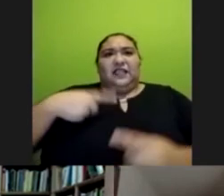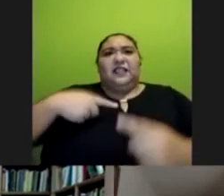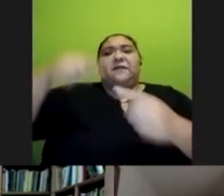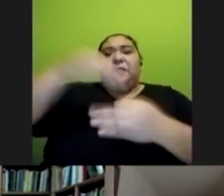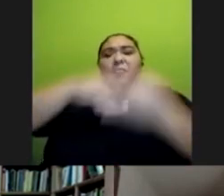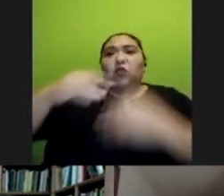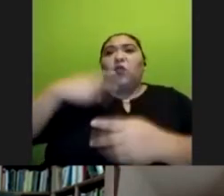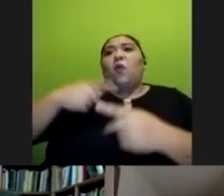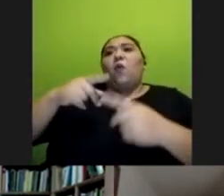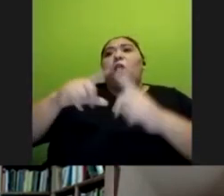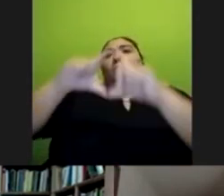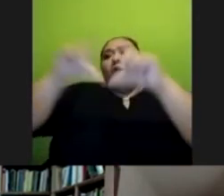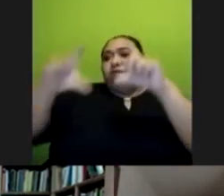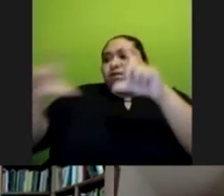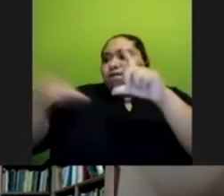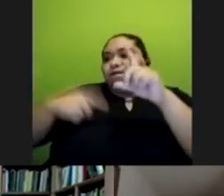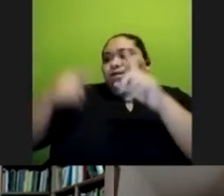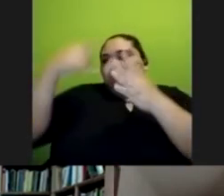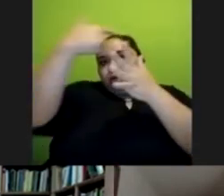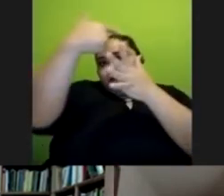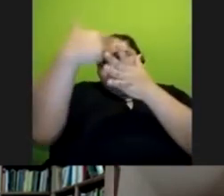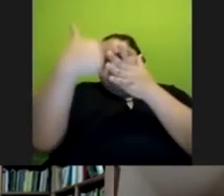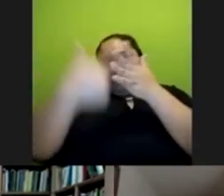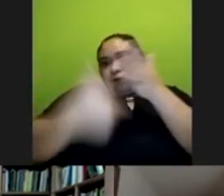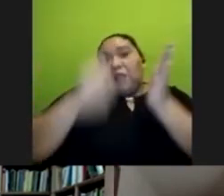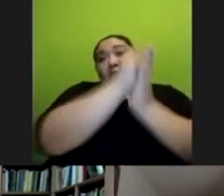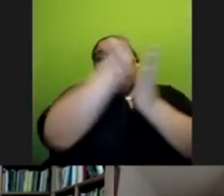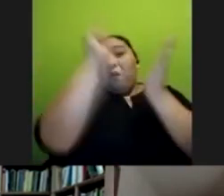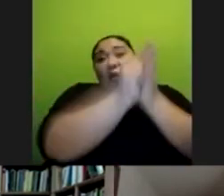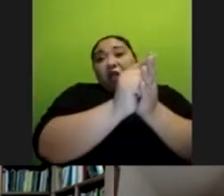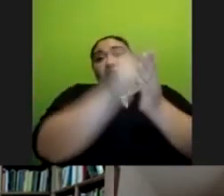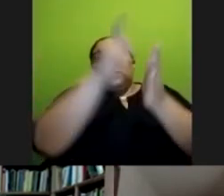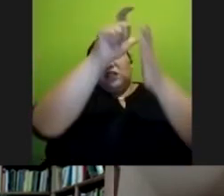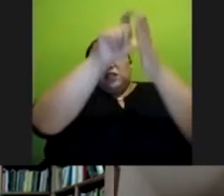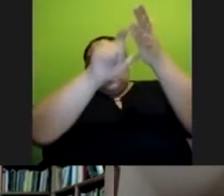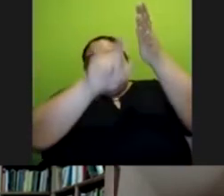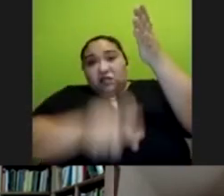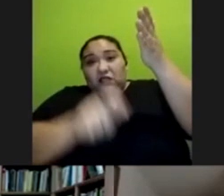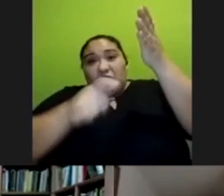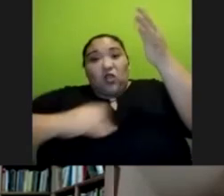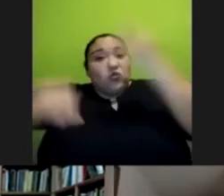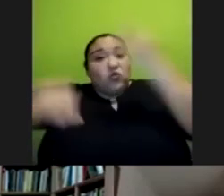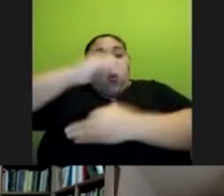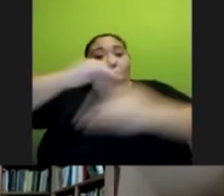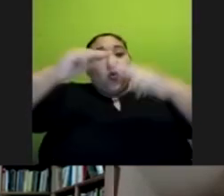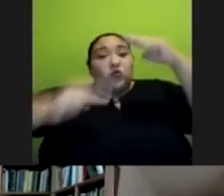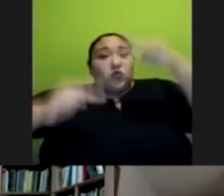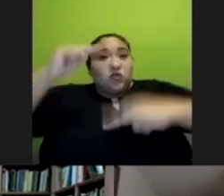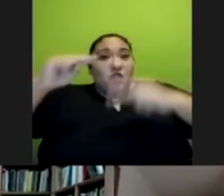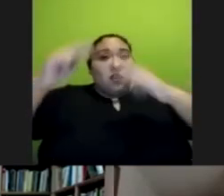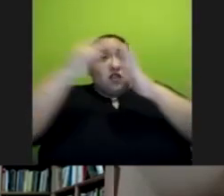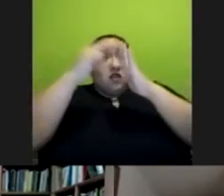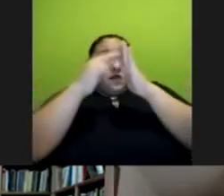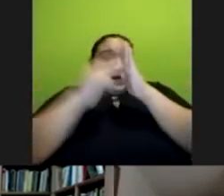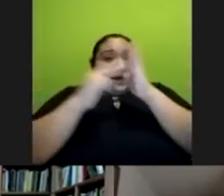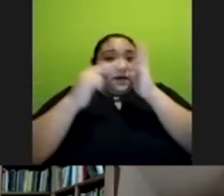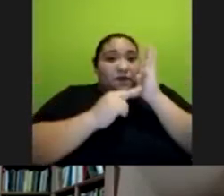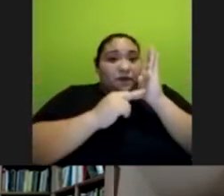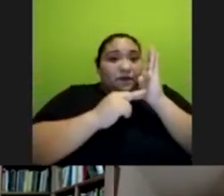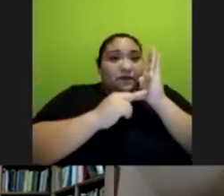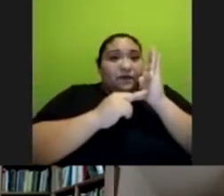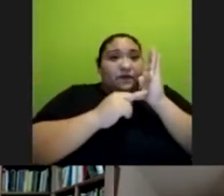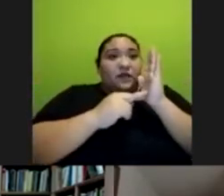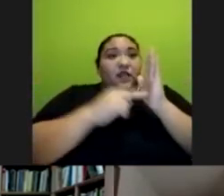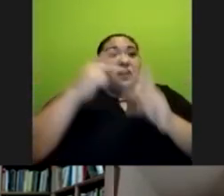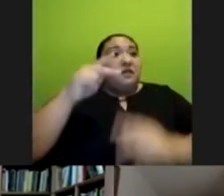estados, legislaciones contra la discriminación en los niveles reglamentarios. Pero nos falta política